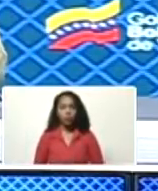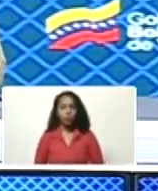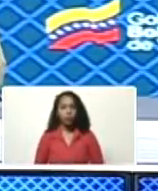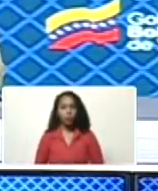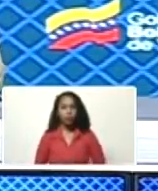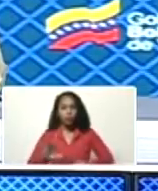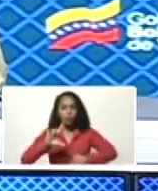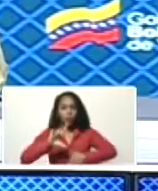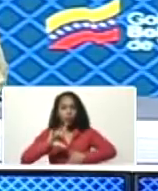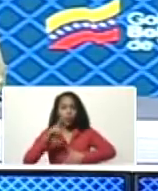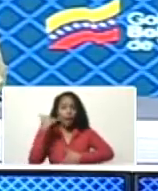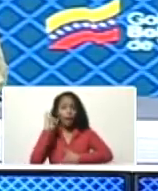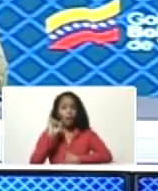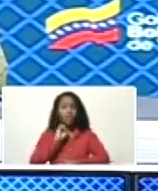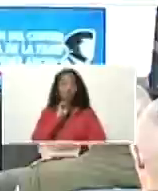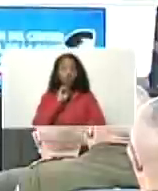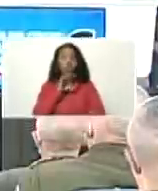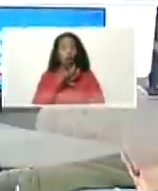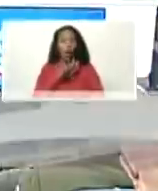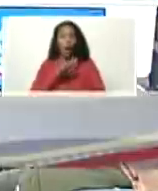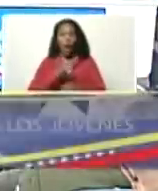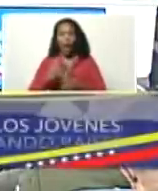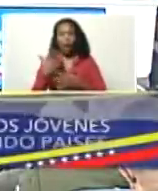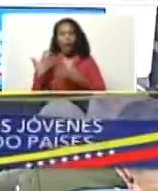América Latina tiene una historia larga